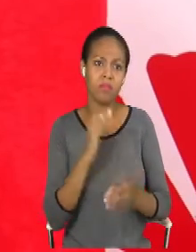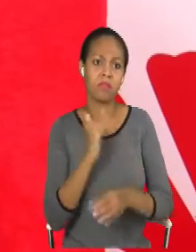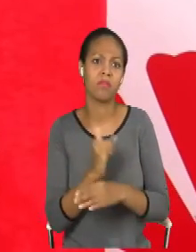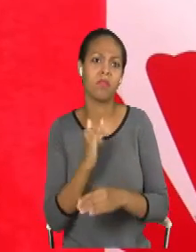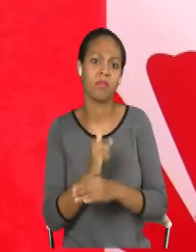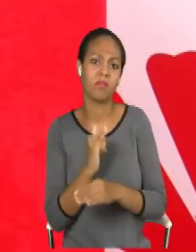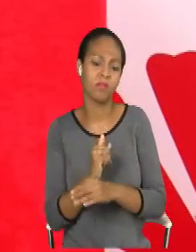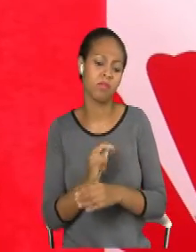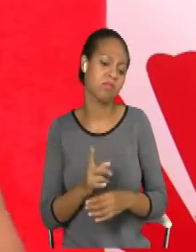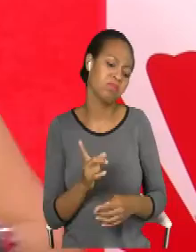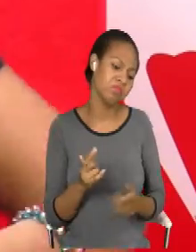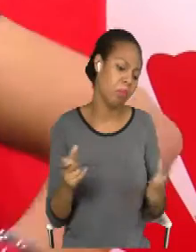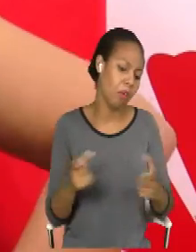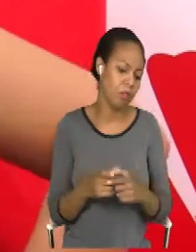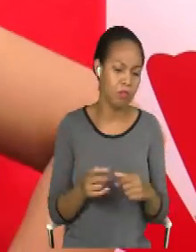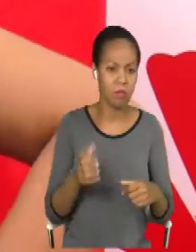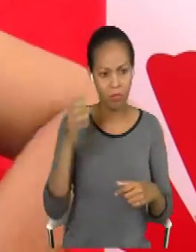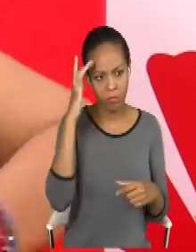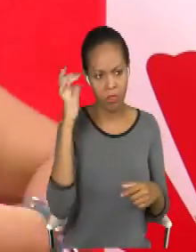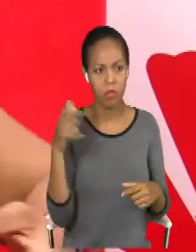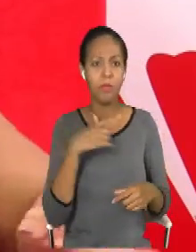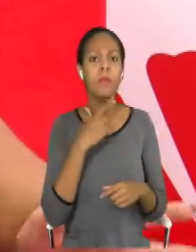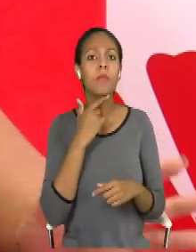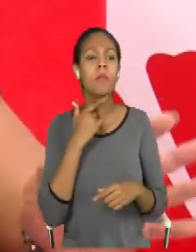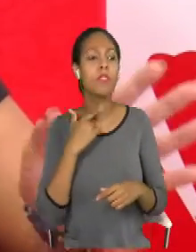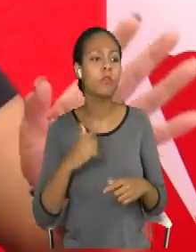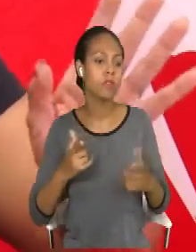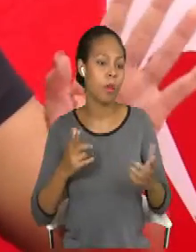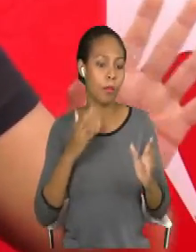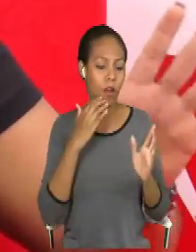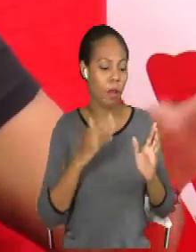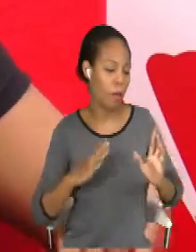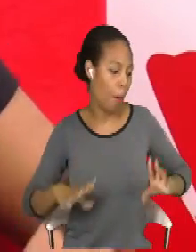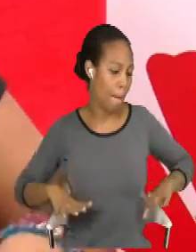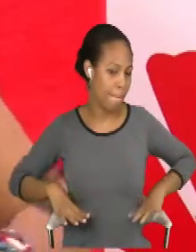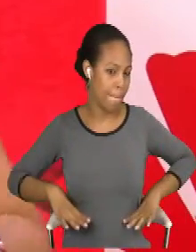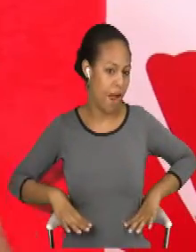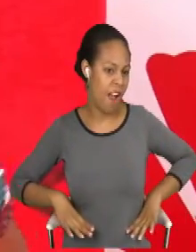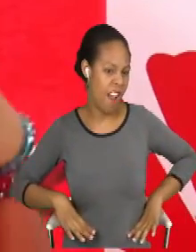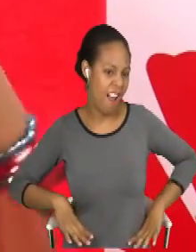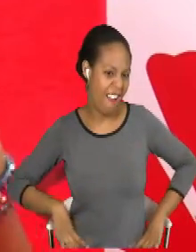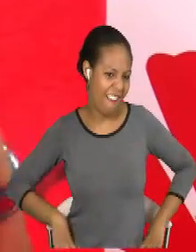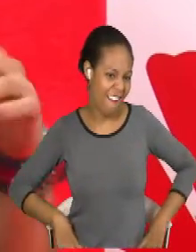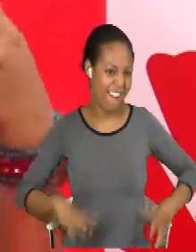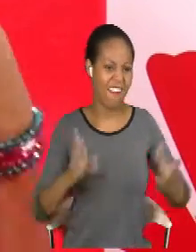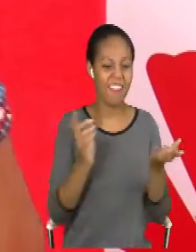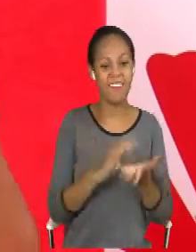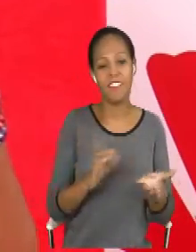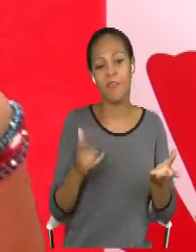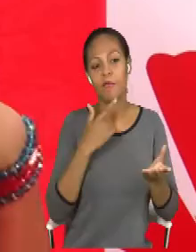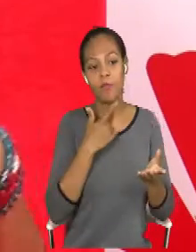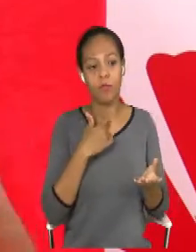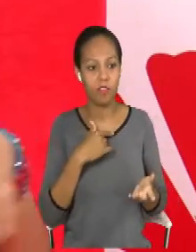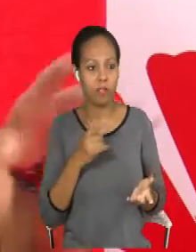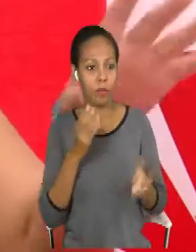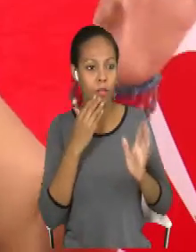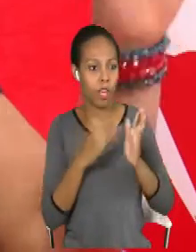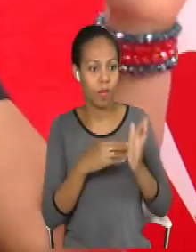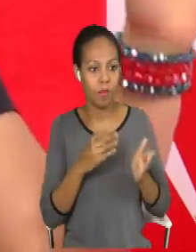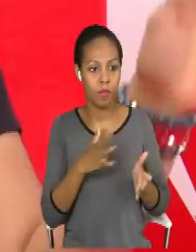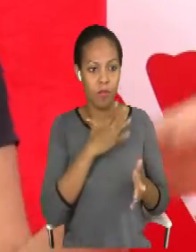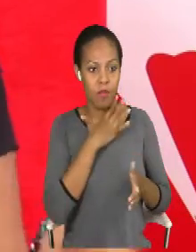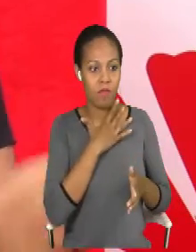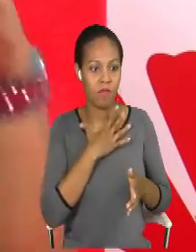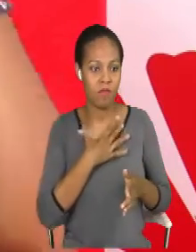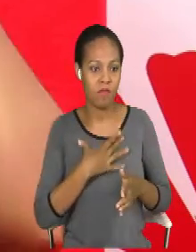allá a mí me gusta utilizar el pantalón aquí hacia abajo como lo utilizan la mayoría de jóvenes hoy en día. A mí me gusta utilizar mi cadena de